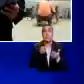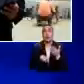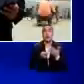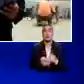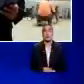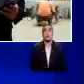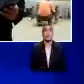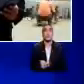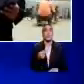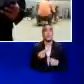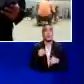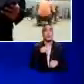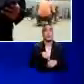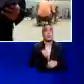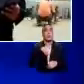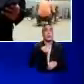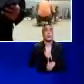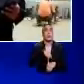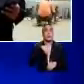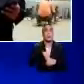ocurra en las próximas horas en esta provincia